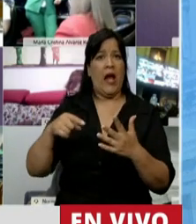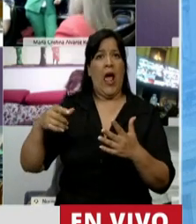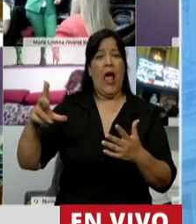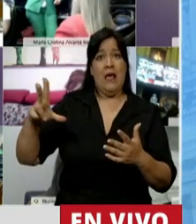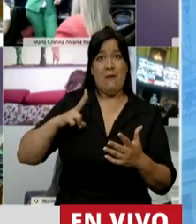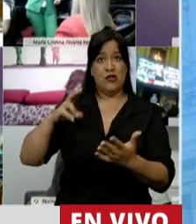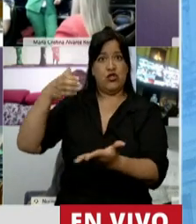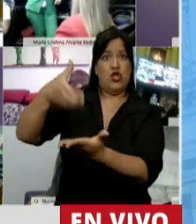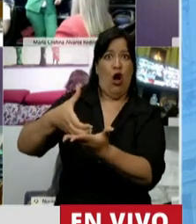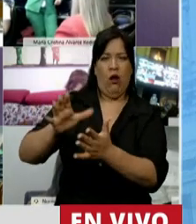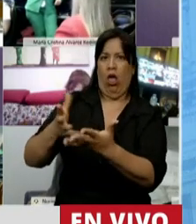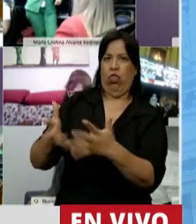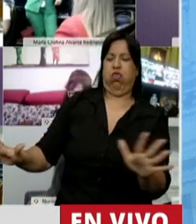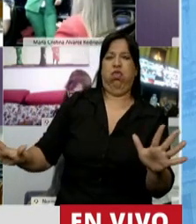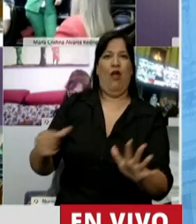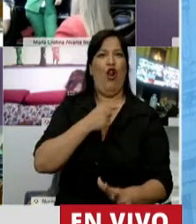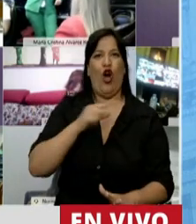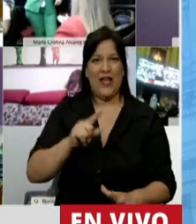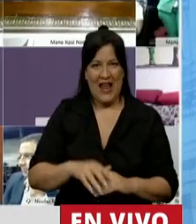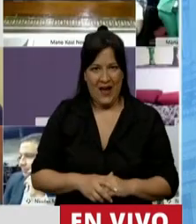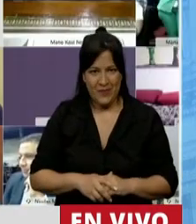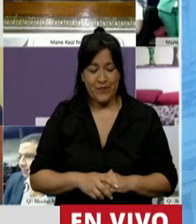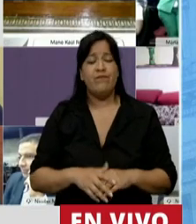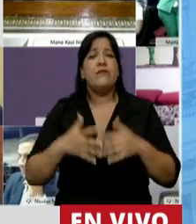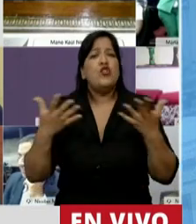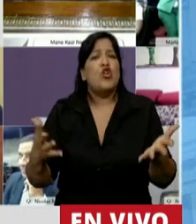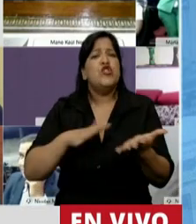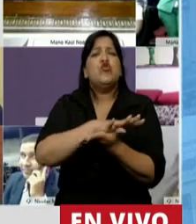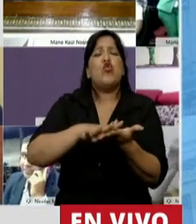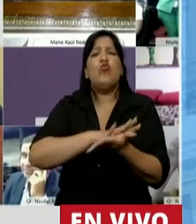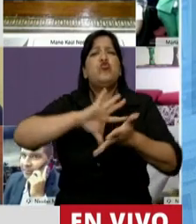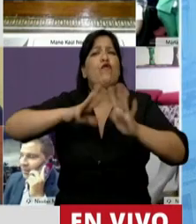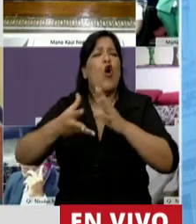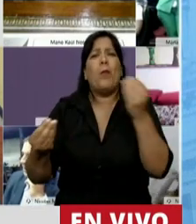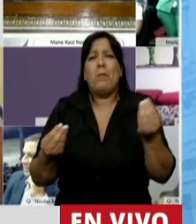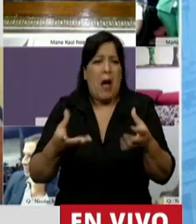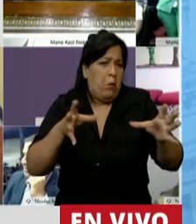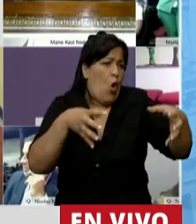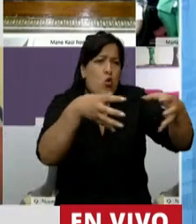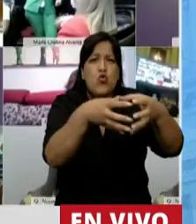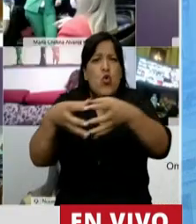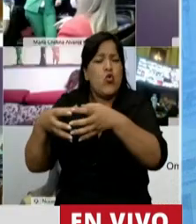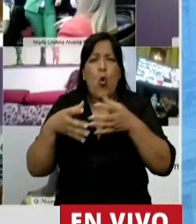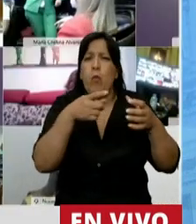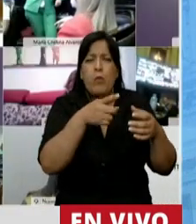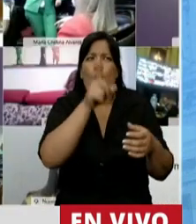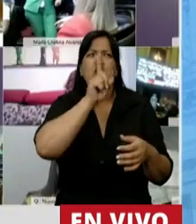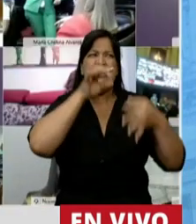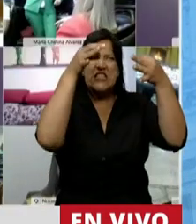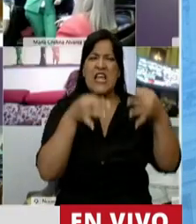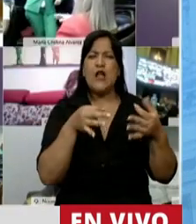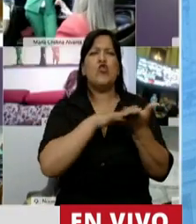diario las inversiones en la Argentina. ¿Cuál es la solución que cualquier equipo sensato podría encontrar a